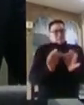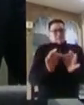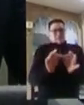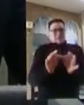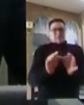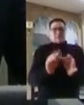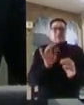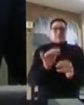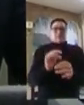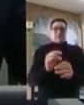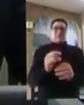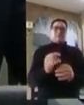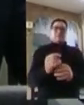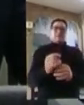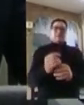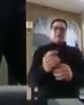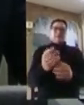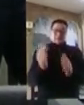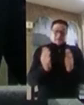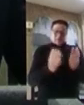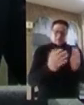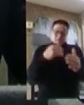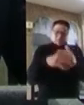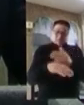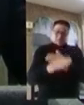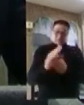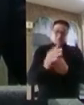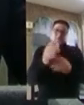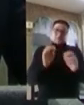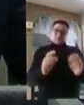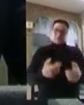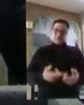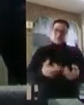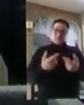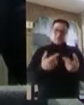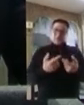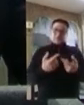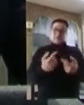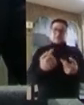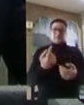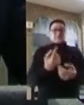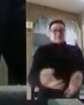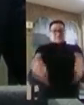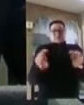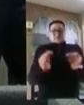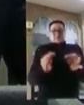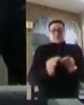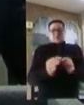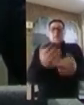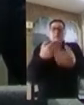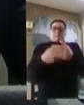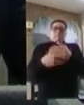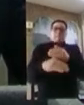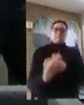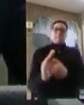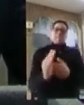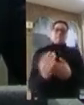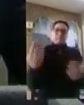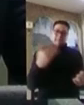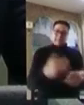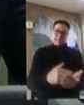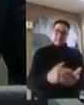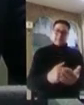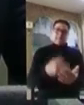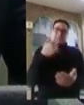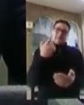de nuevo. Nicodemo no entendió ese lenguaje porque él creía que Jesús le